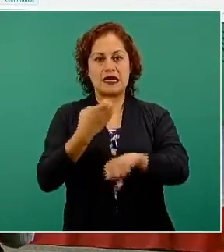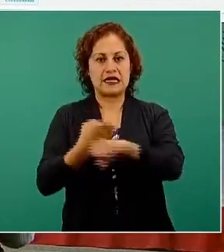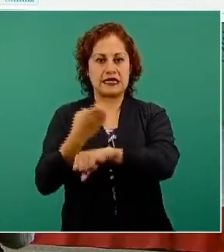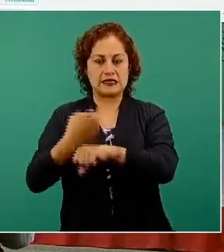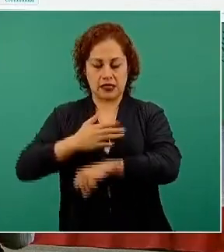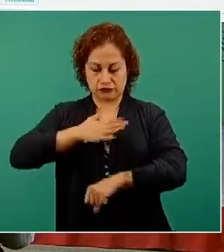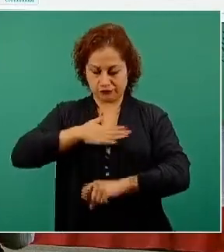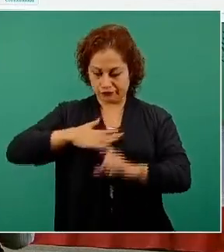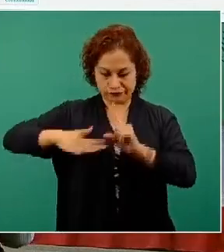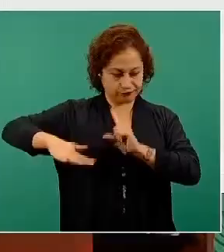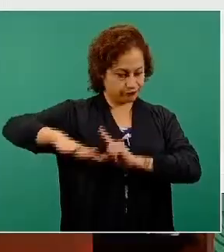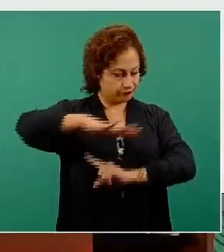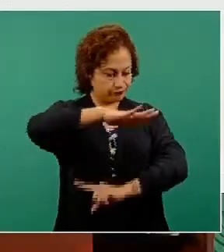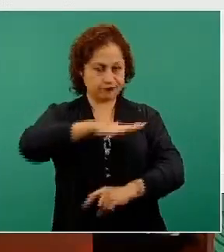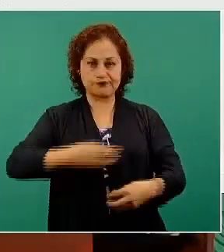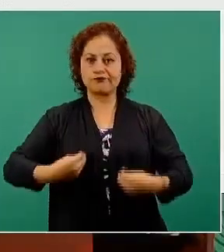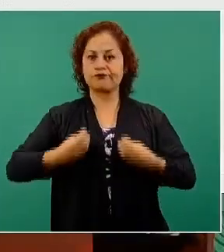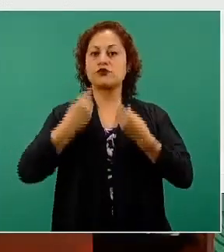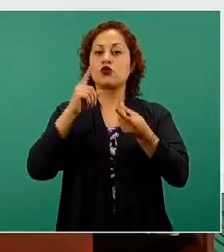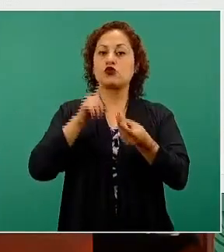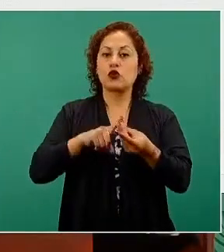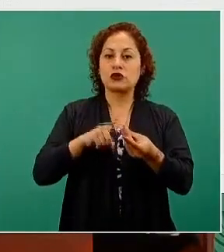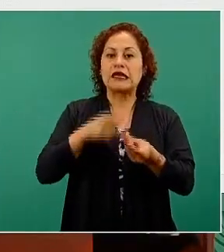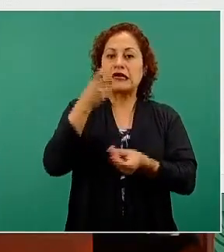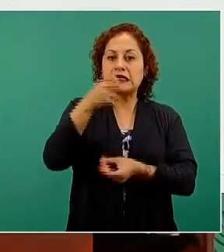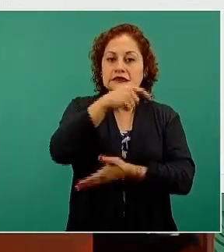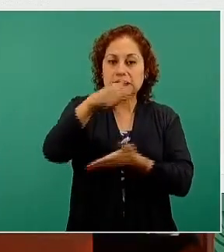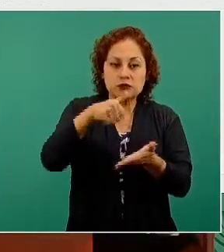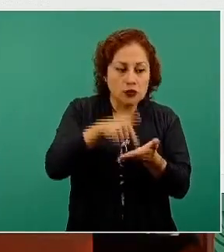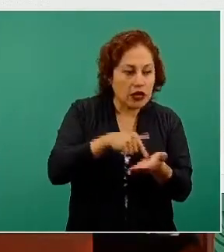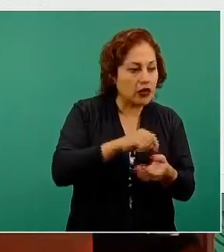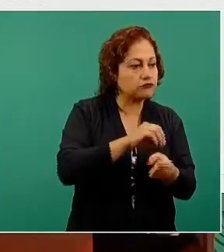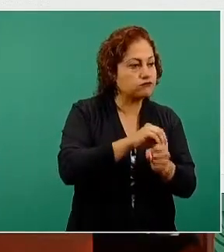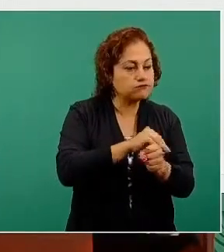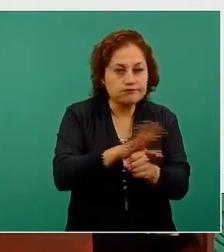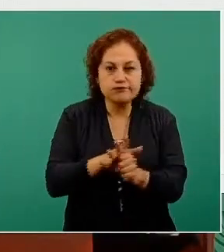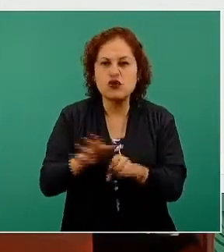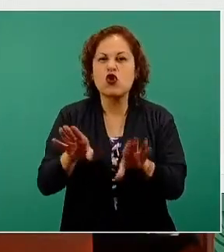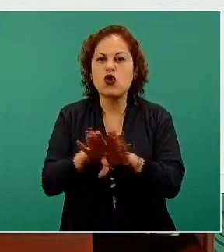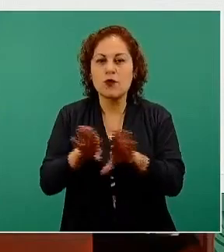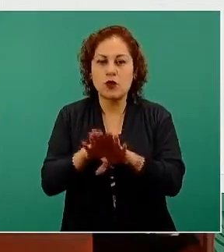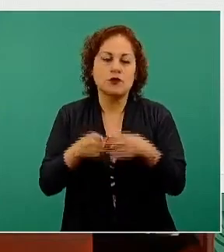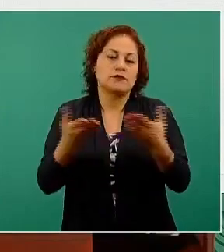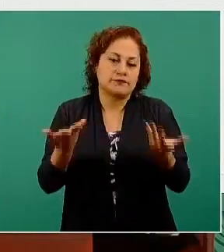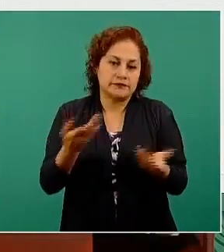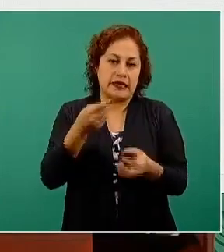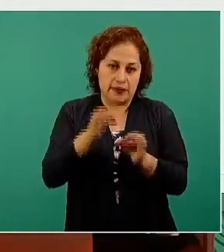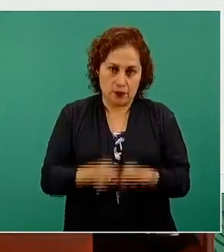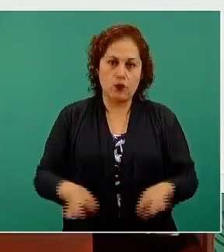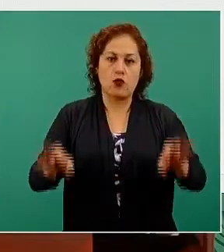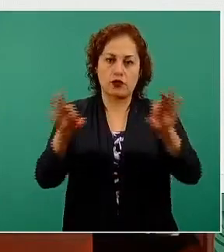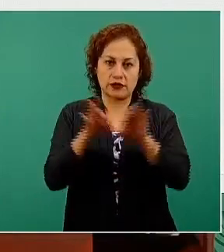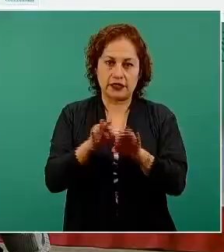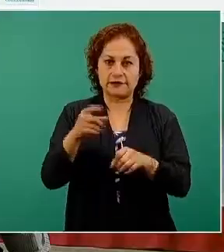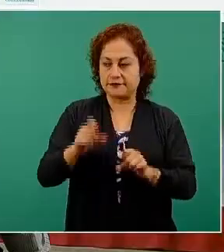haciendo el seguimiento entidad o lo más local posible. Pero este es el promedio nacional. Tenemos